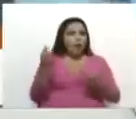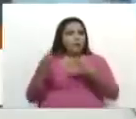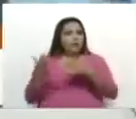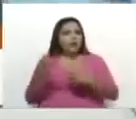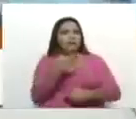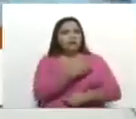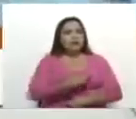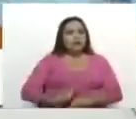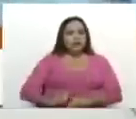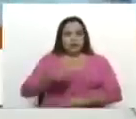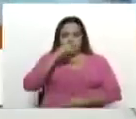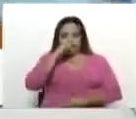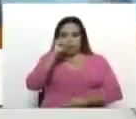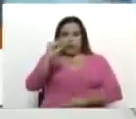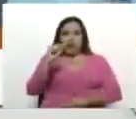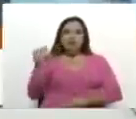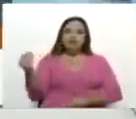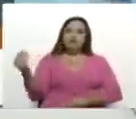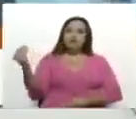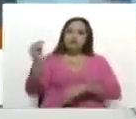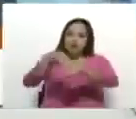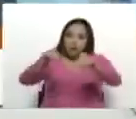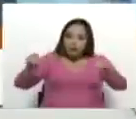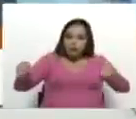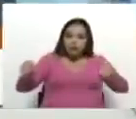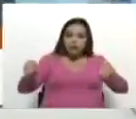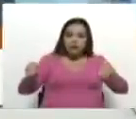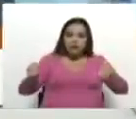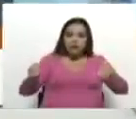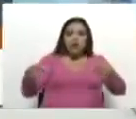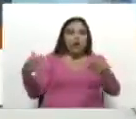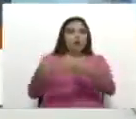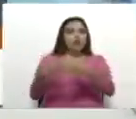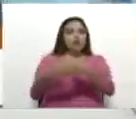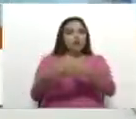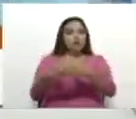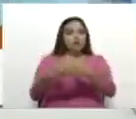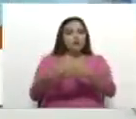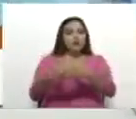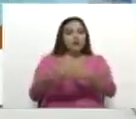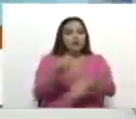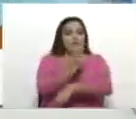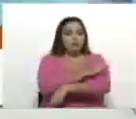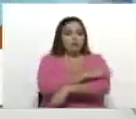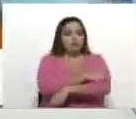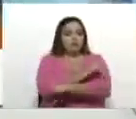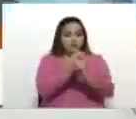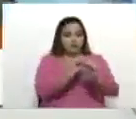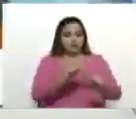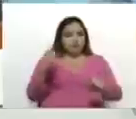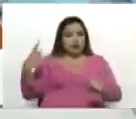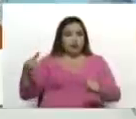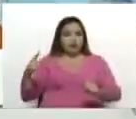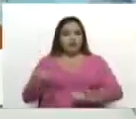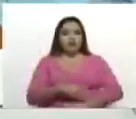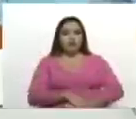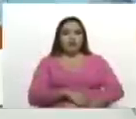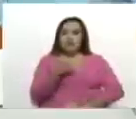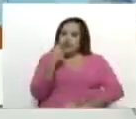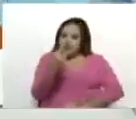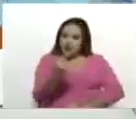maduro llamó a los representantes de esta extrema derecha y les dijo